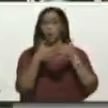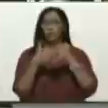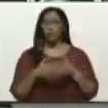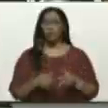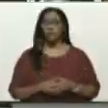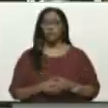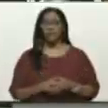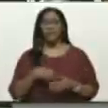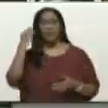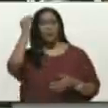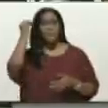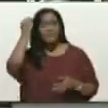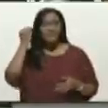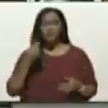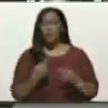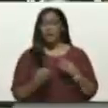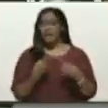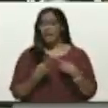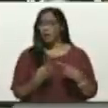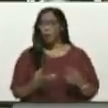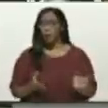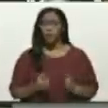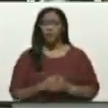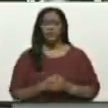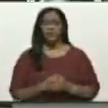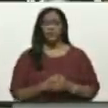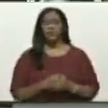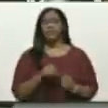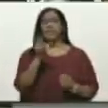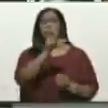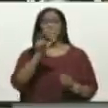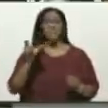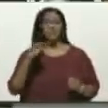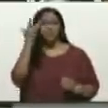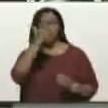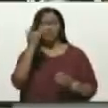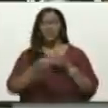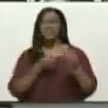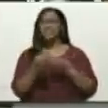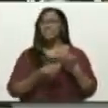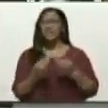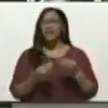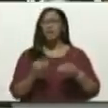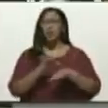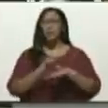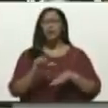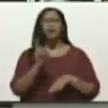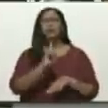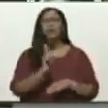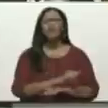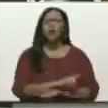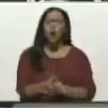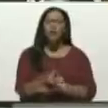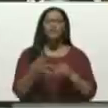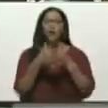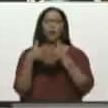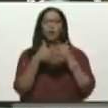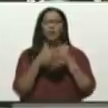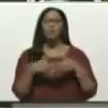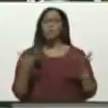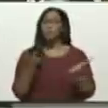el que creyó que la cosa era que las autoridades de Cabo Verde estaban haciendo un operativo. No, fue una orden de Estados Unidos. Por eso que está en Estados